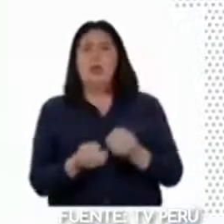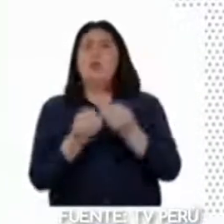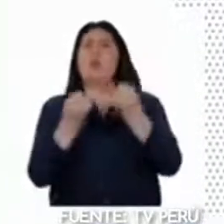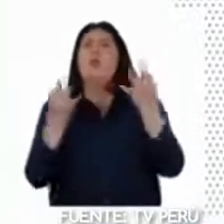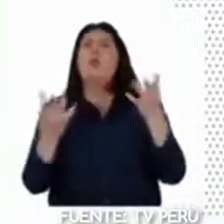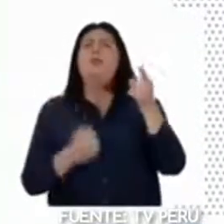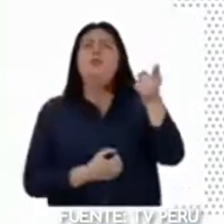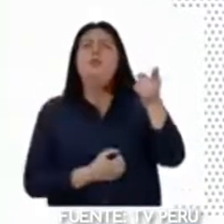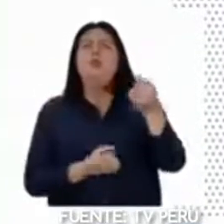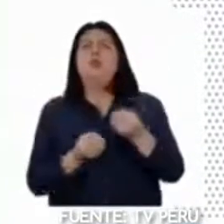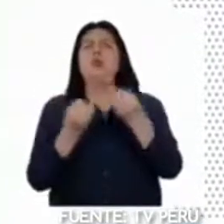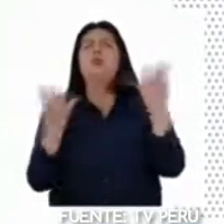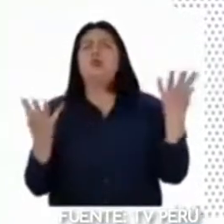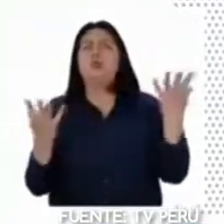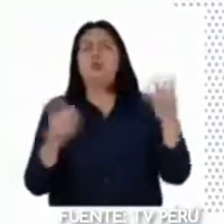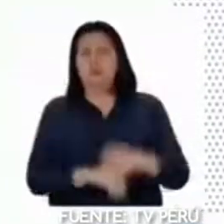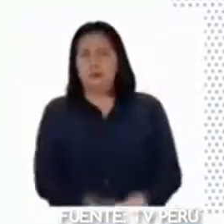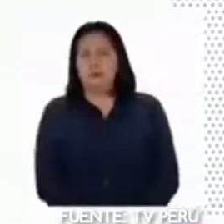¿cuánto teníamos?